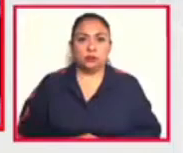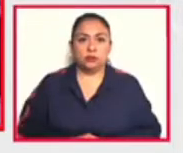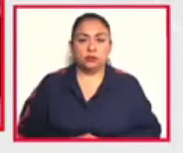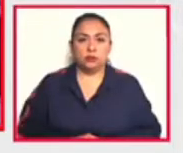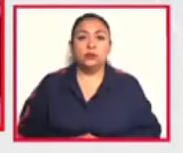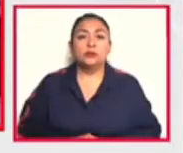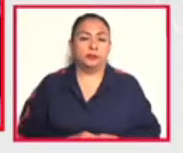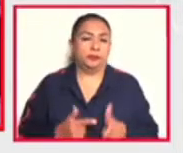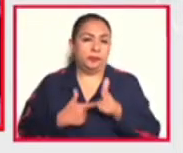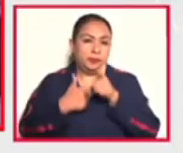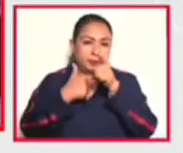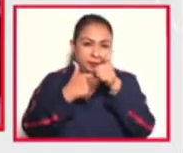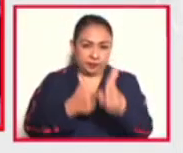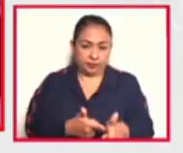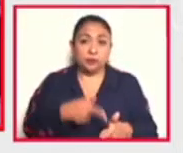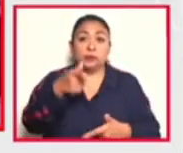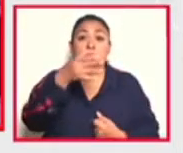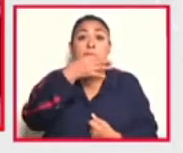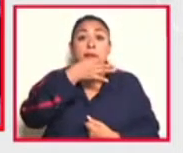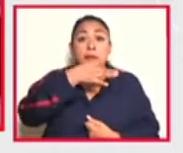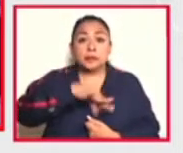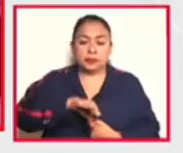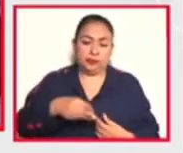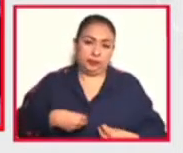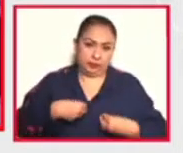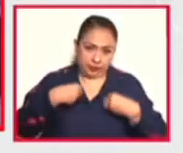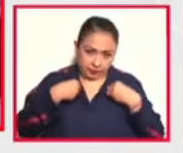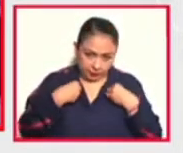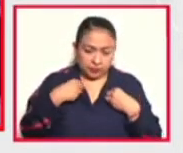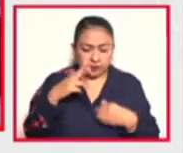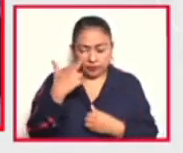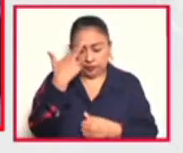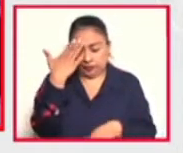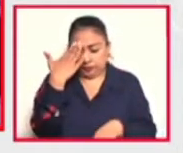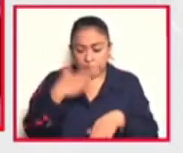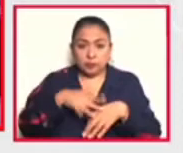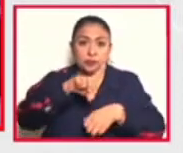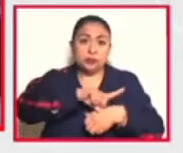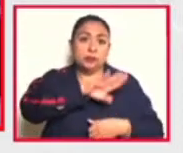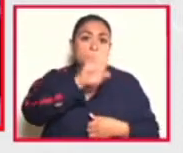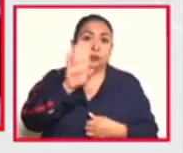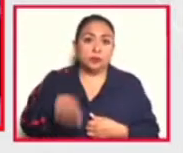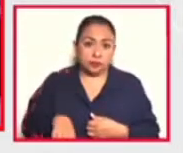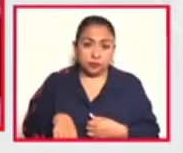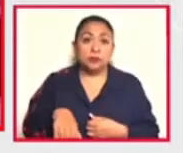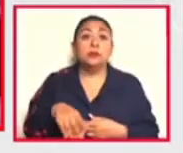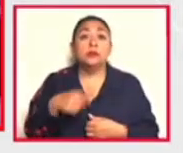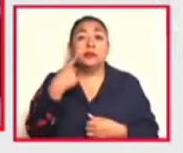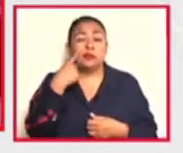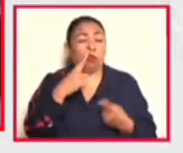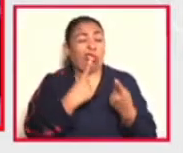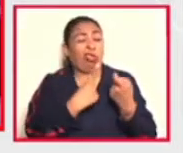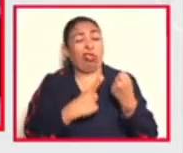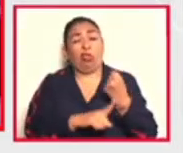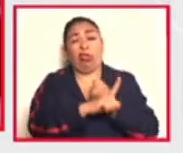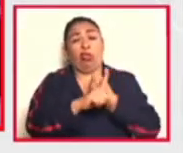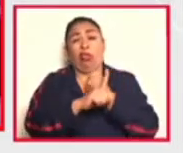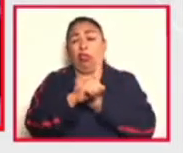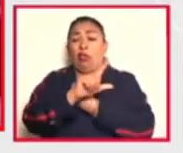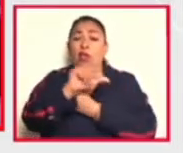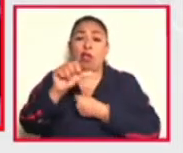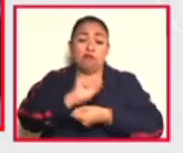Y seguimos con esta celebración de la vida, con la conmemoración del Día de Muertos, y ante las adversidades ocasionadas por la pandemia